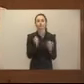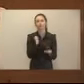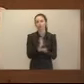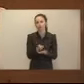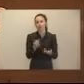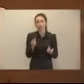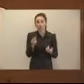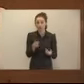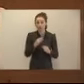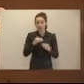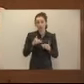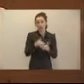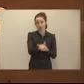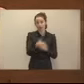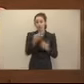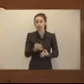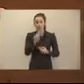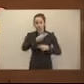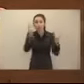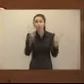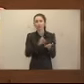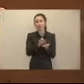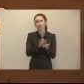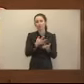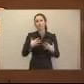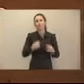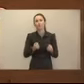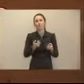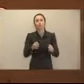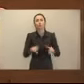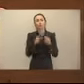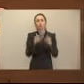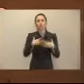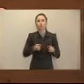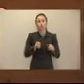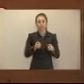unha provisión pública dos servicios sanitarios e sociosanitarios